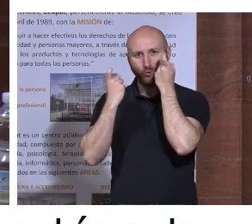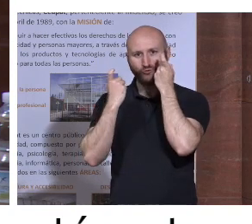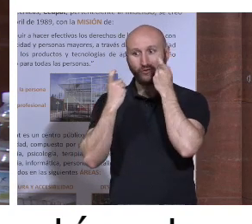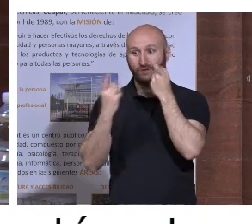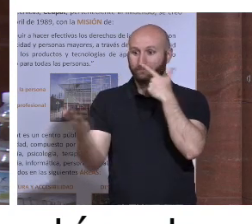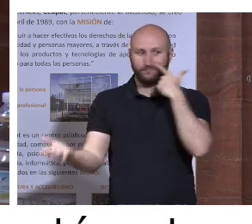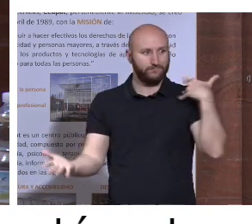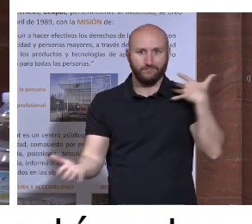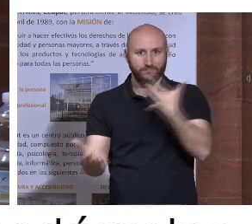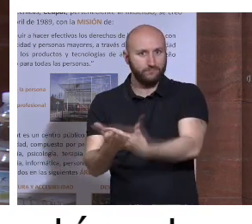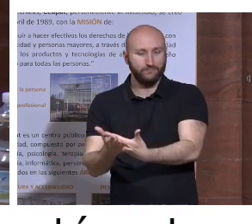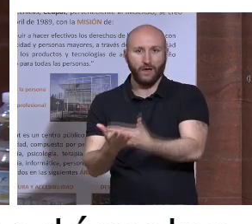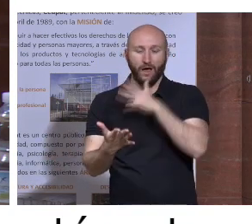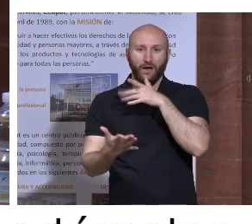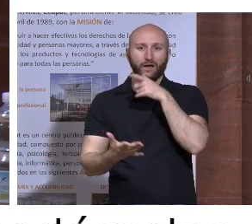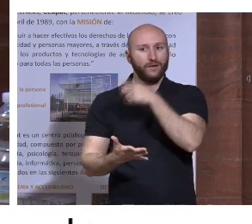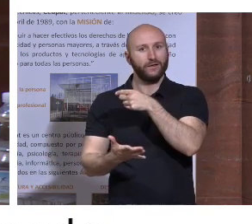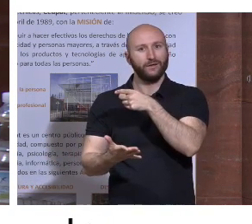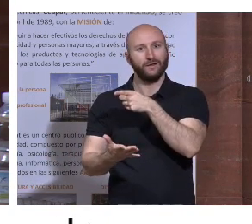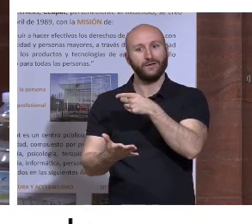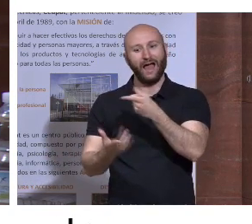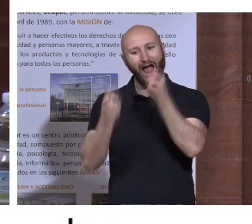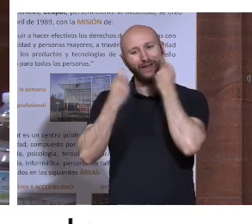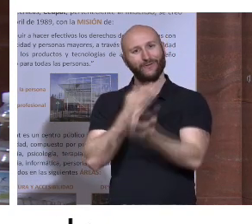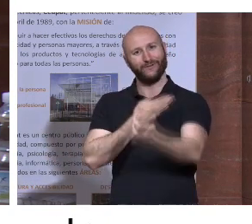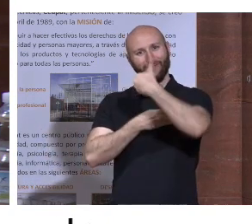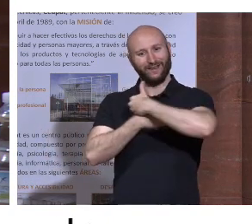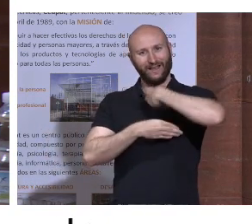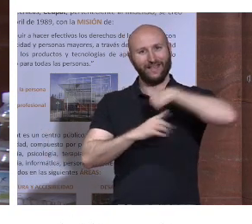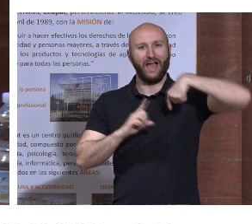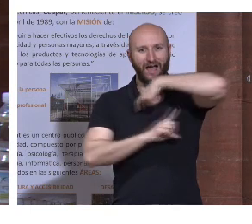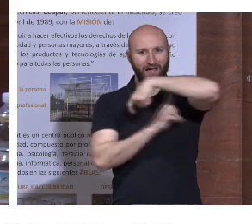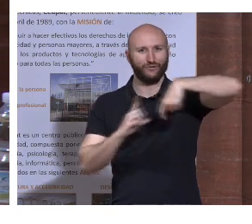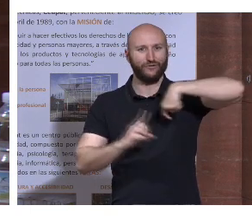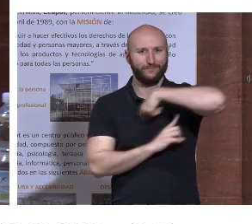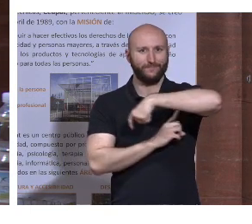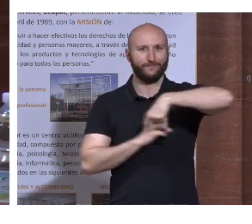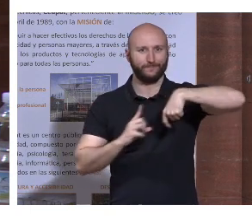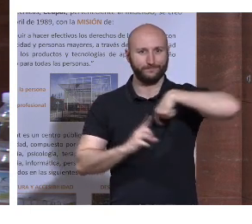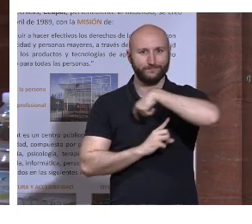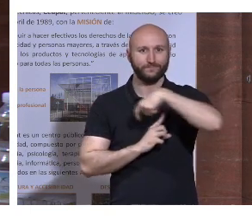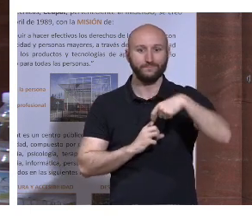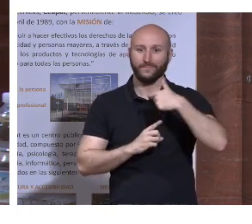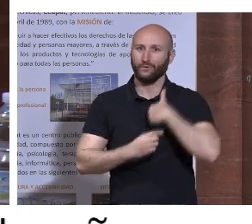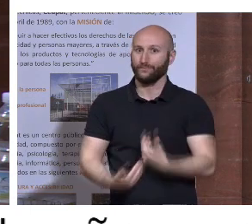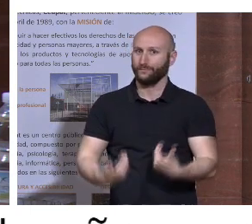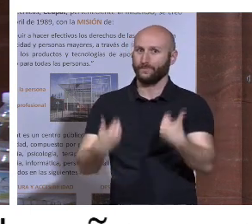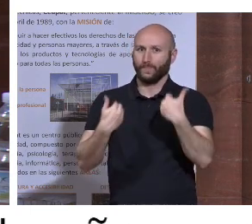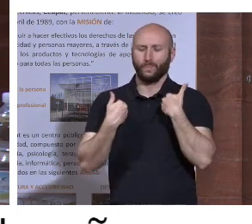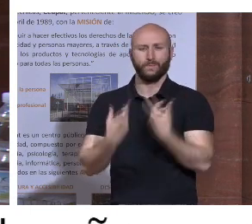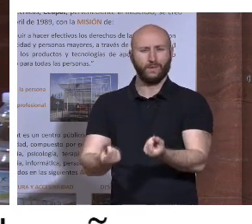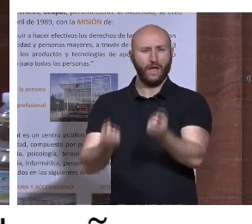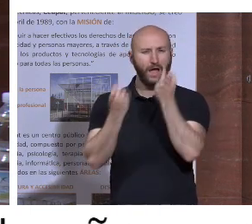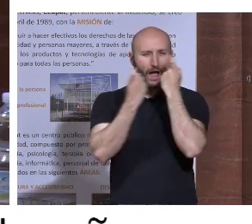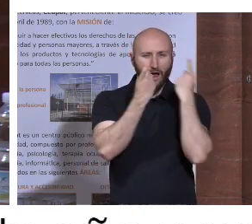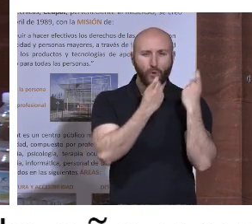ahora, pues ahora lo que hacen es que vienen aquí los alumnos cada año y yo me encargo de que ningún alumno que pase